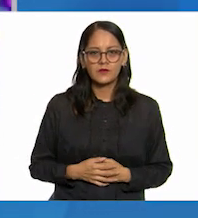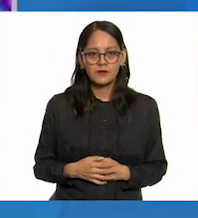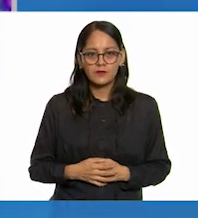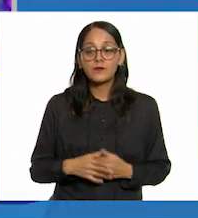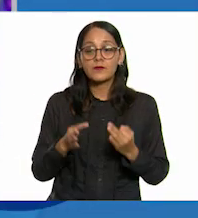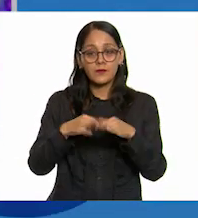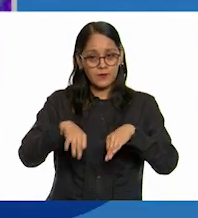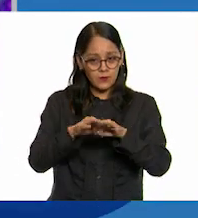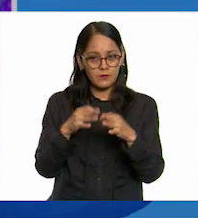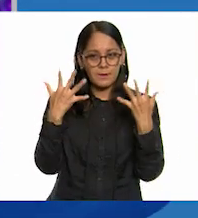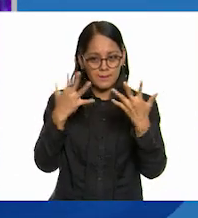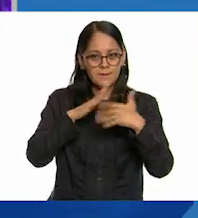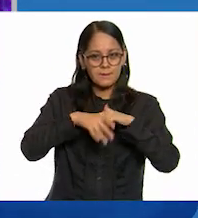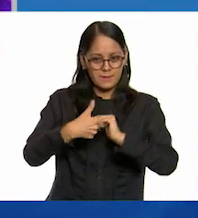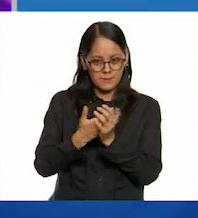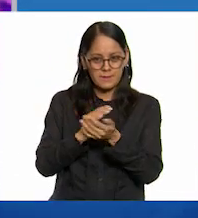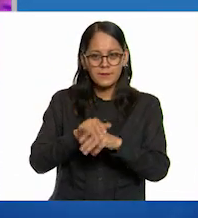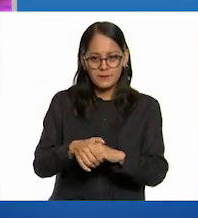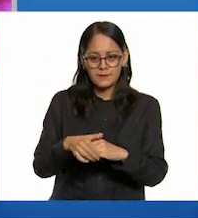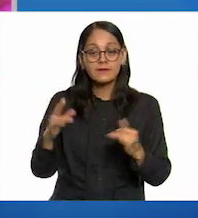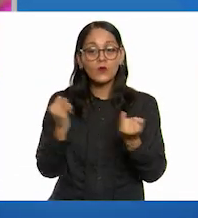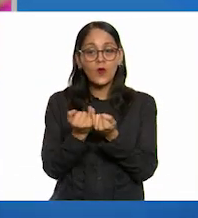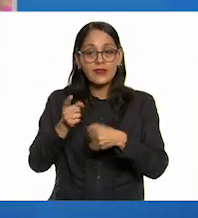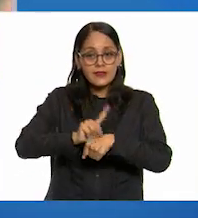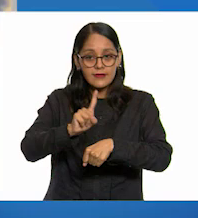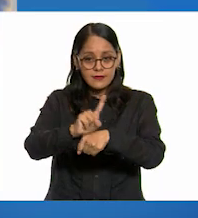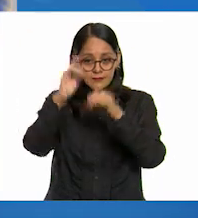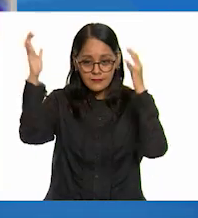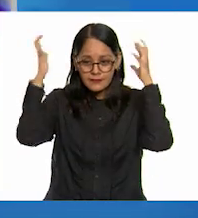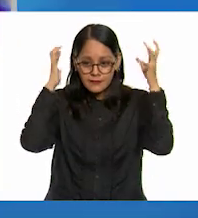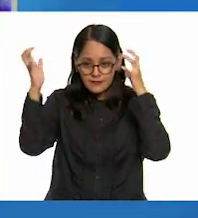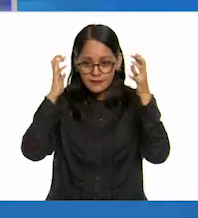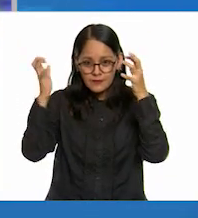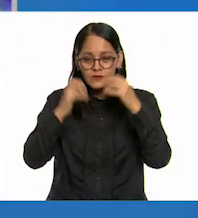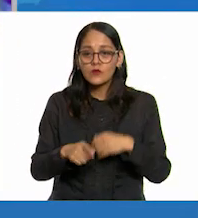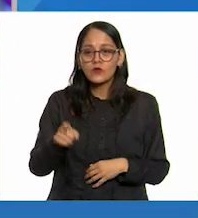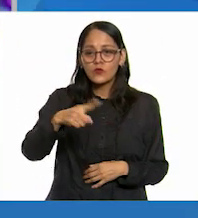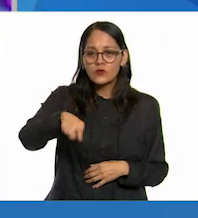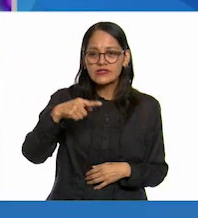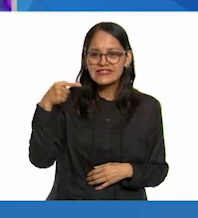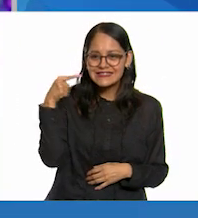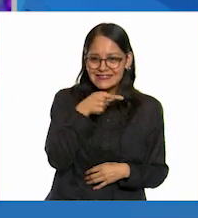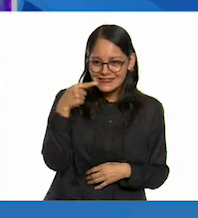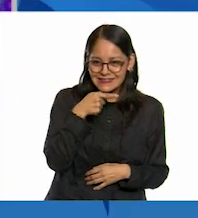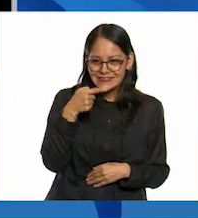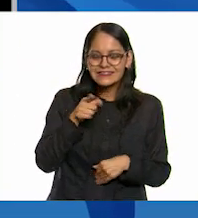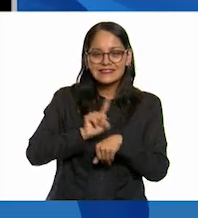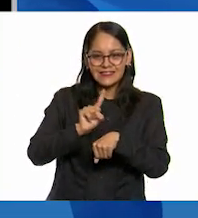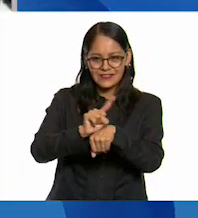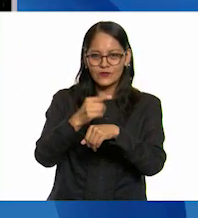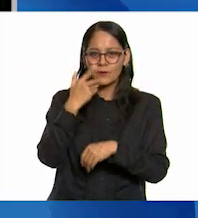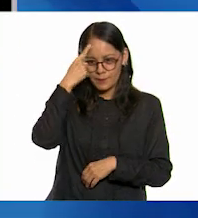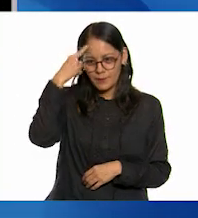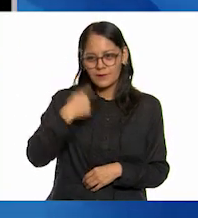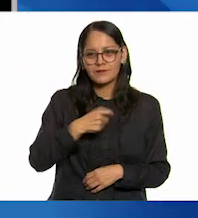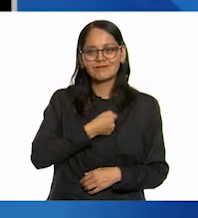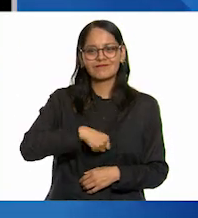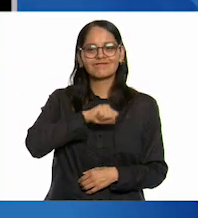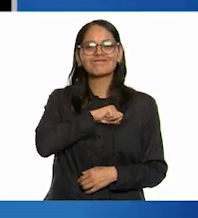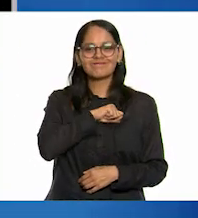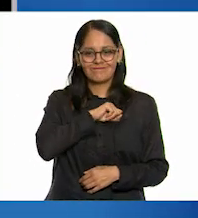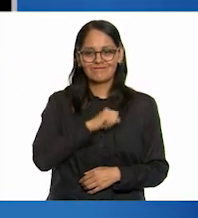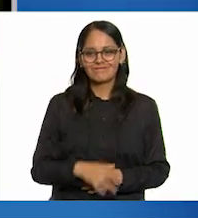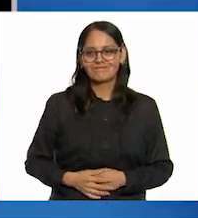Lavarse bien las manos, bañarse diariamente, cepillar bien tus dientes para saludable